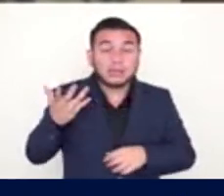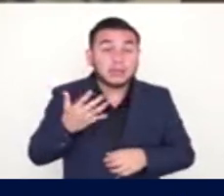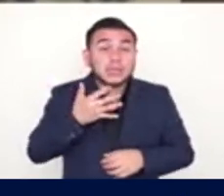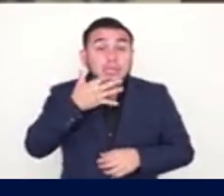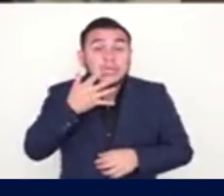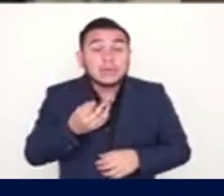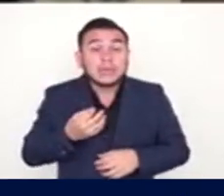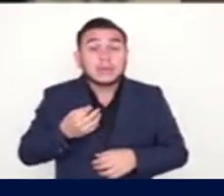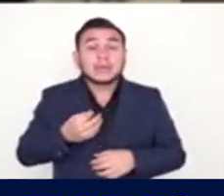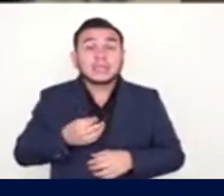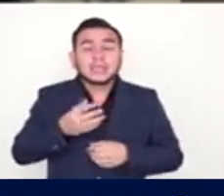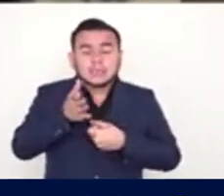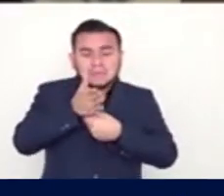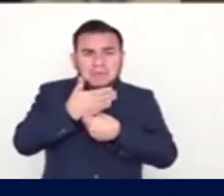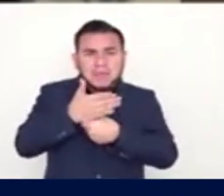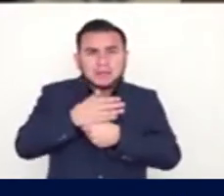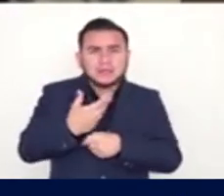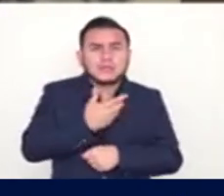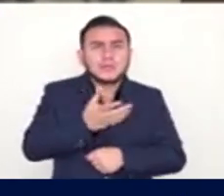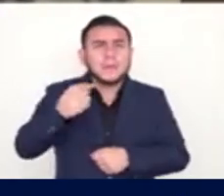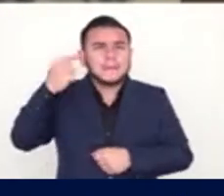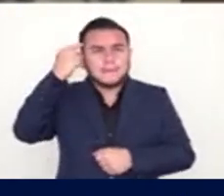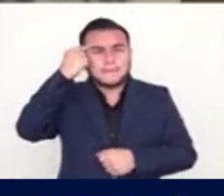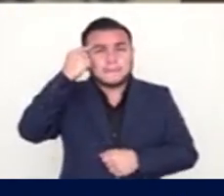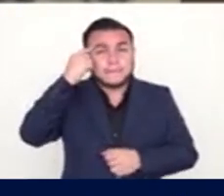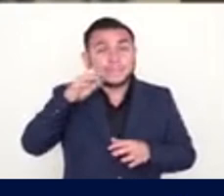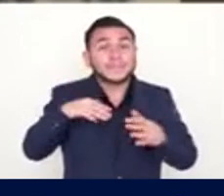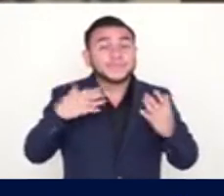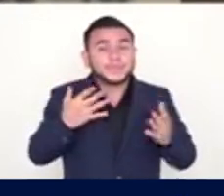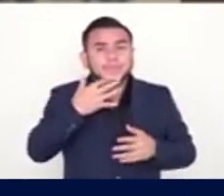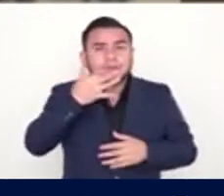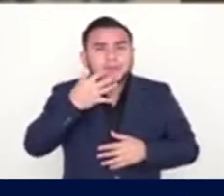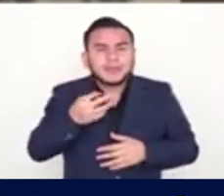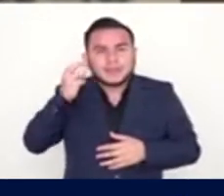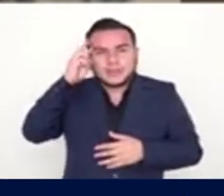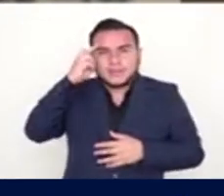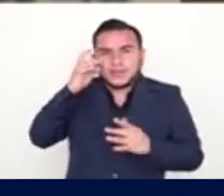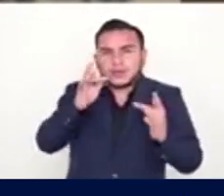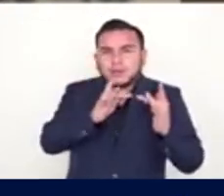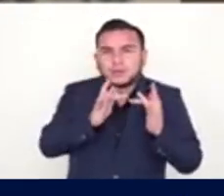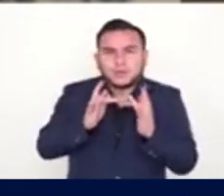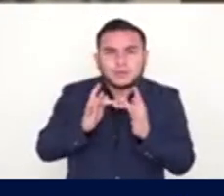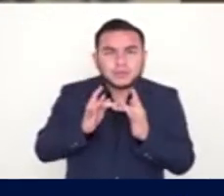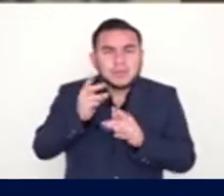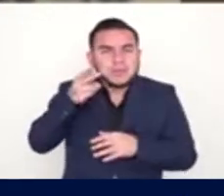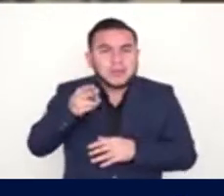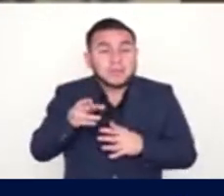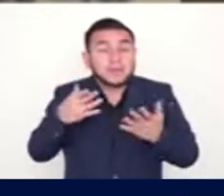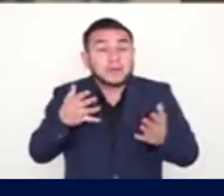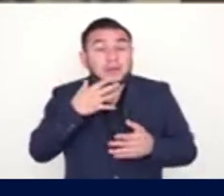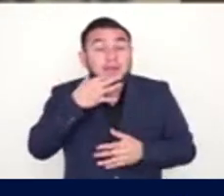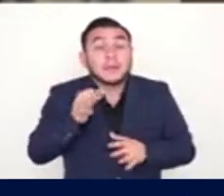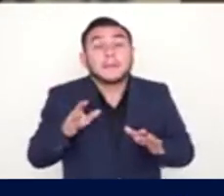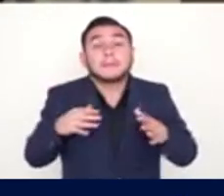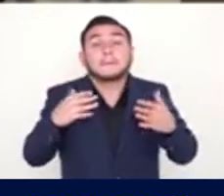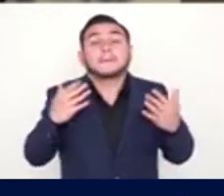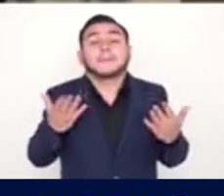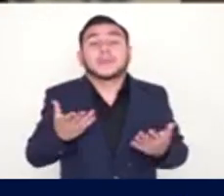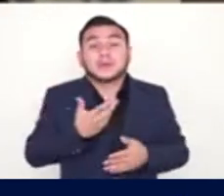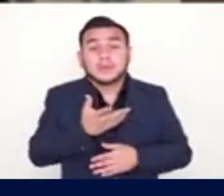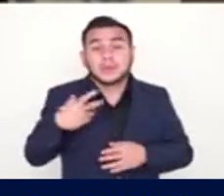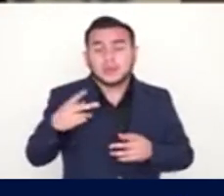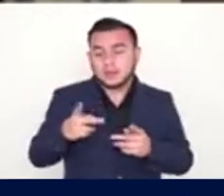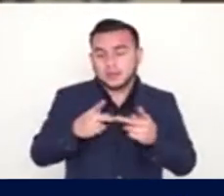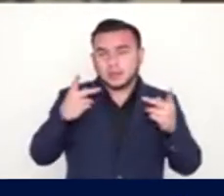el partido político en sí, de tanques de pensamiento, etcétera, y pues obviamente esos contactos los echan a andar. Es por eso que tú tienes las portadas